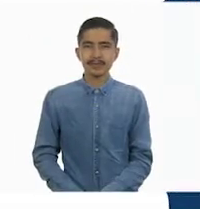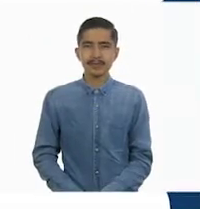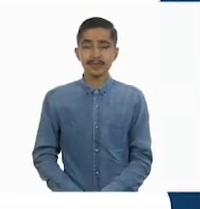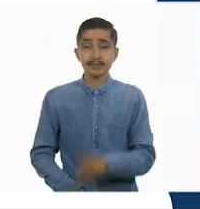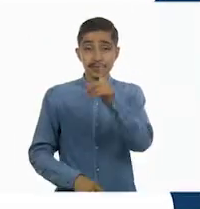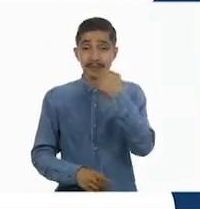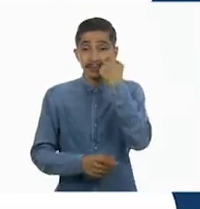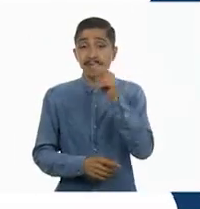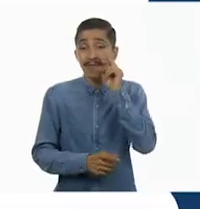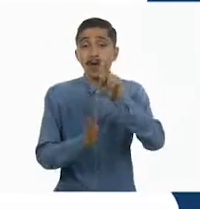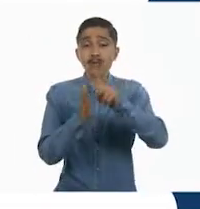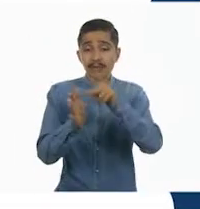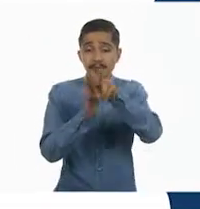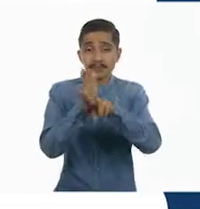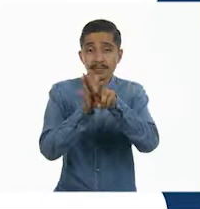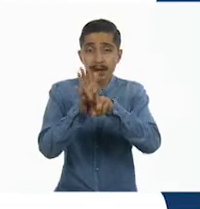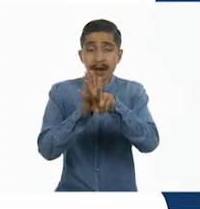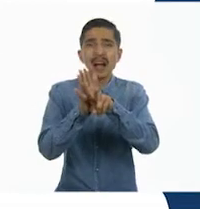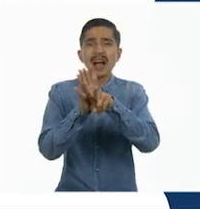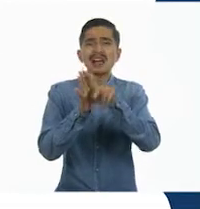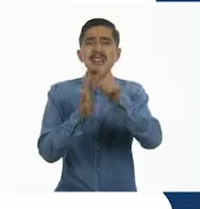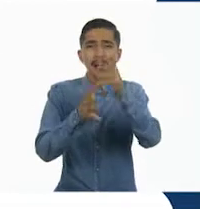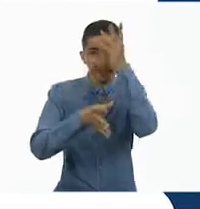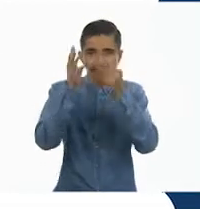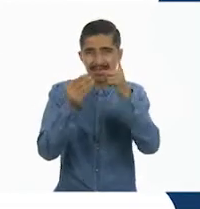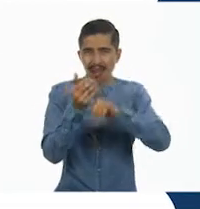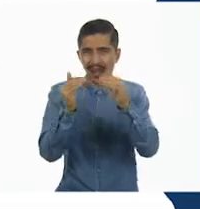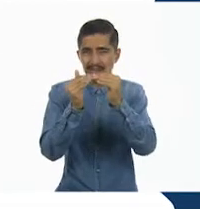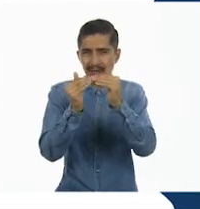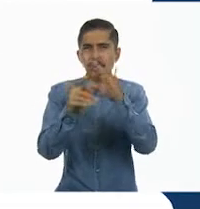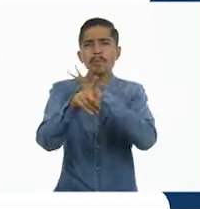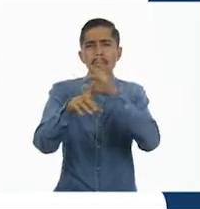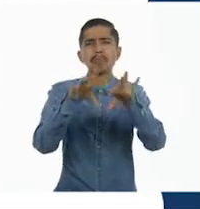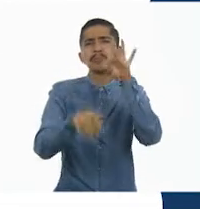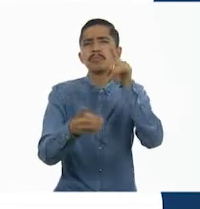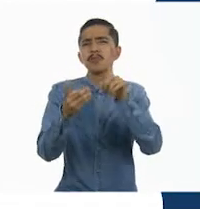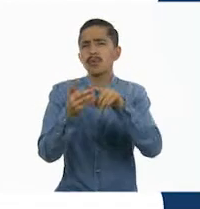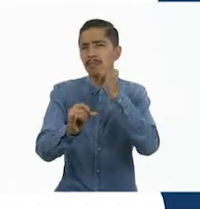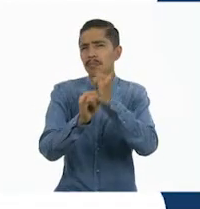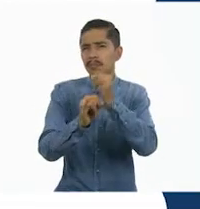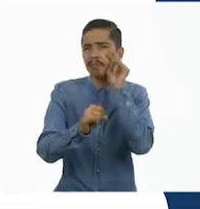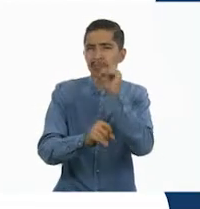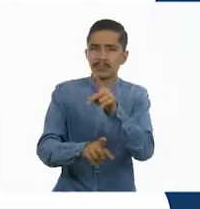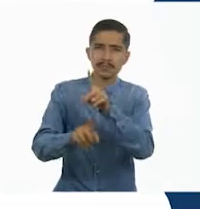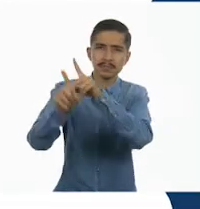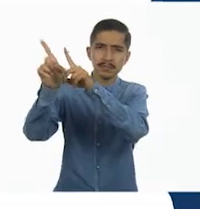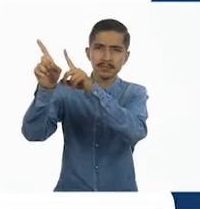conaliteg.sep.gov.mx. Si quieres volver a ver los programas de Aprende en Casa, los puedes encontrar en la siguiente liga: